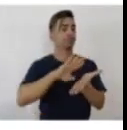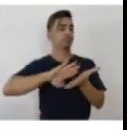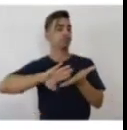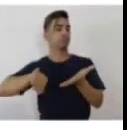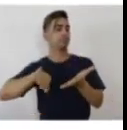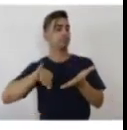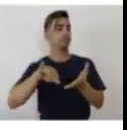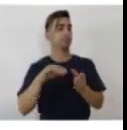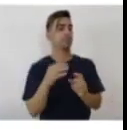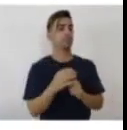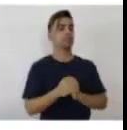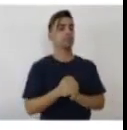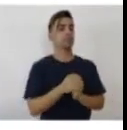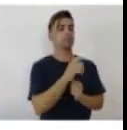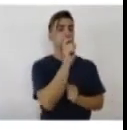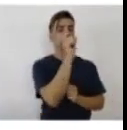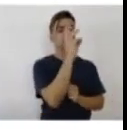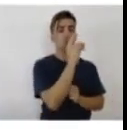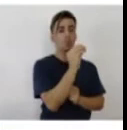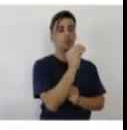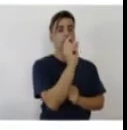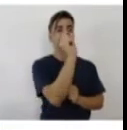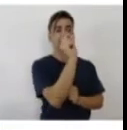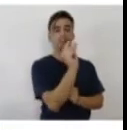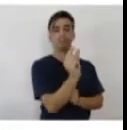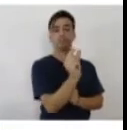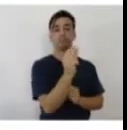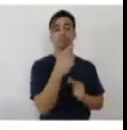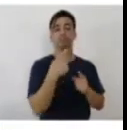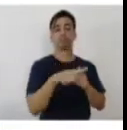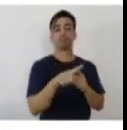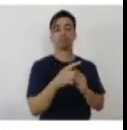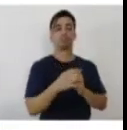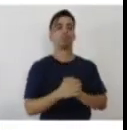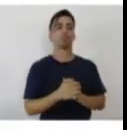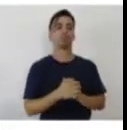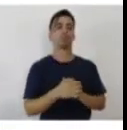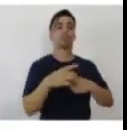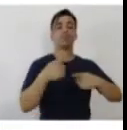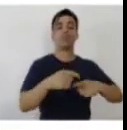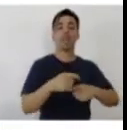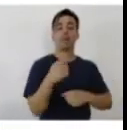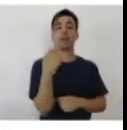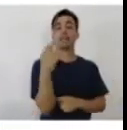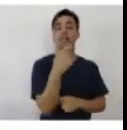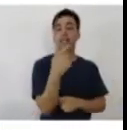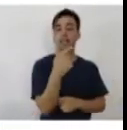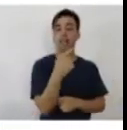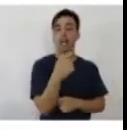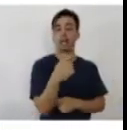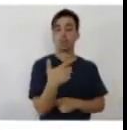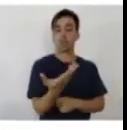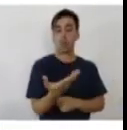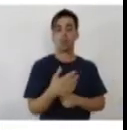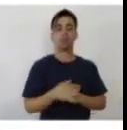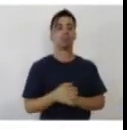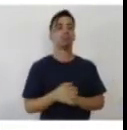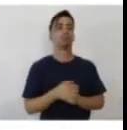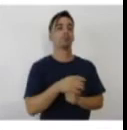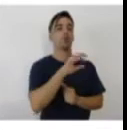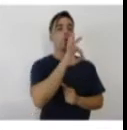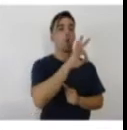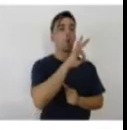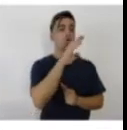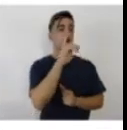aislar el término con variable hacia uno de los miembros, estaríamos restando 8x en